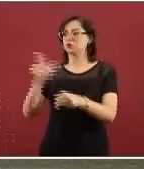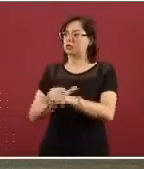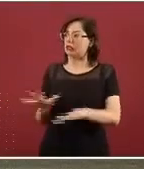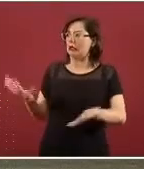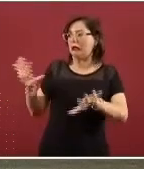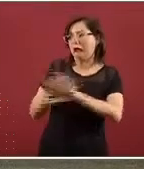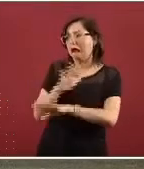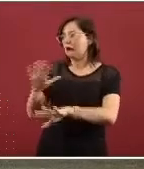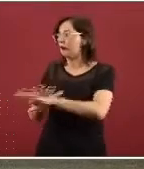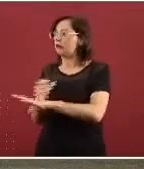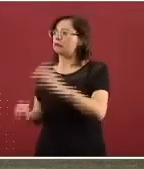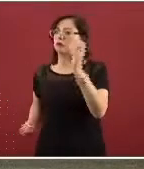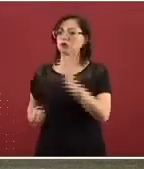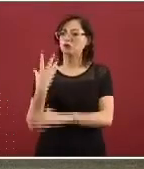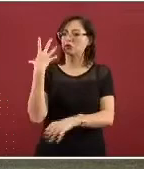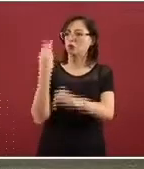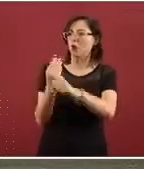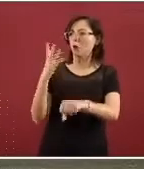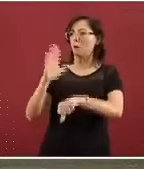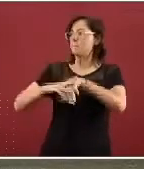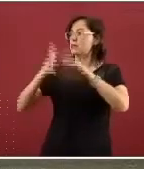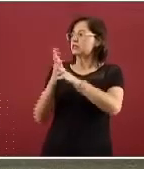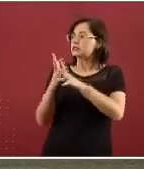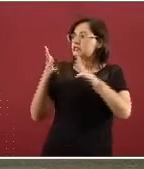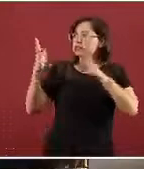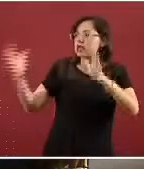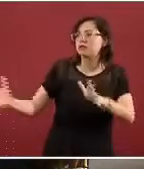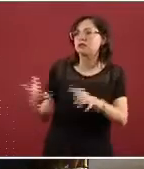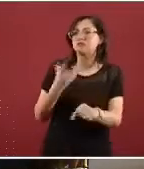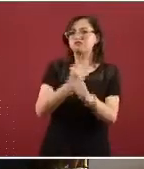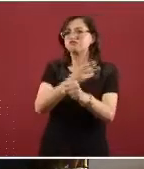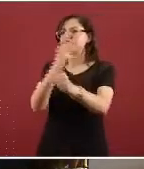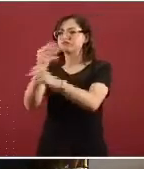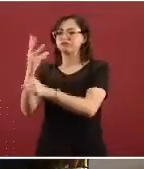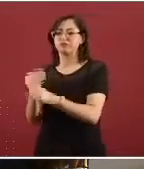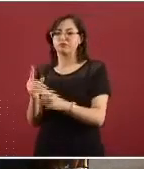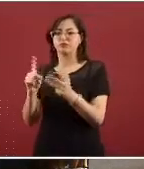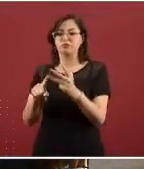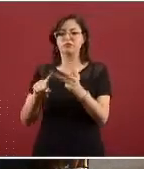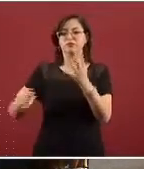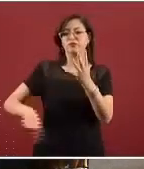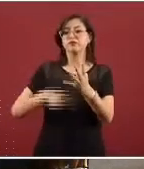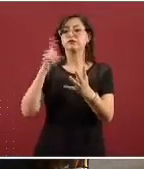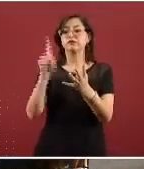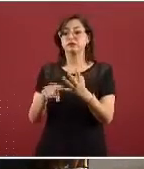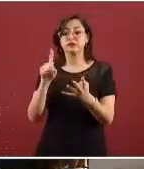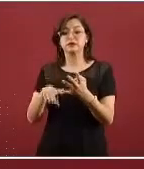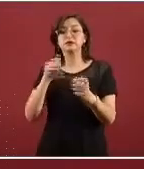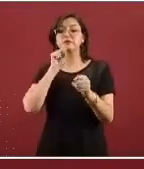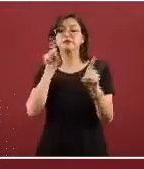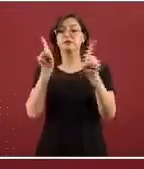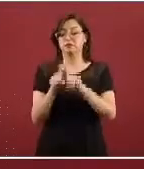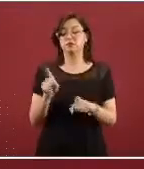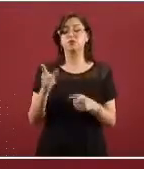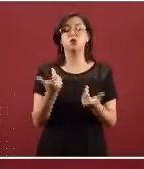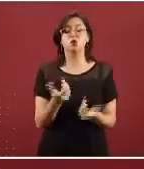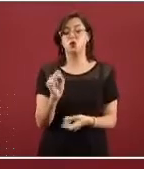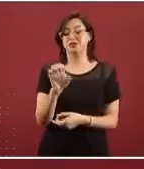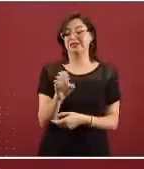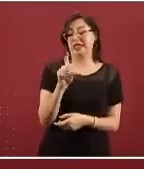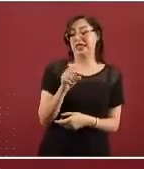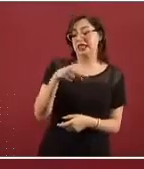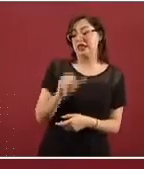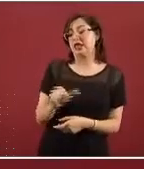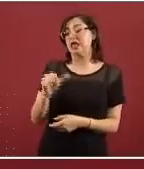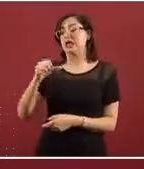hecho, los planes de expansión física de los hospitales y también el reforzamiento que tenemos con el Plan Marina y el Plan